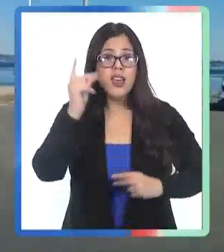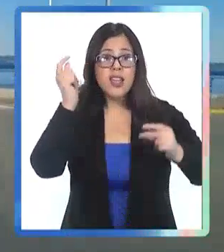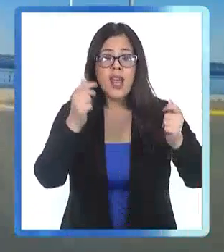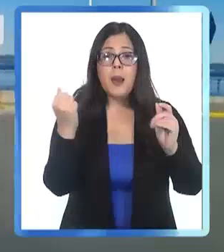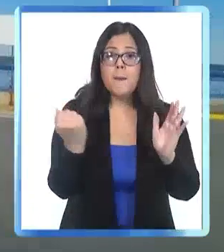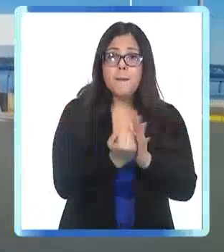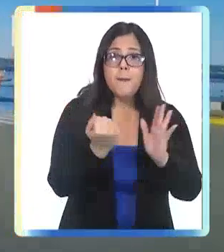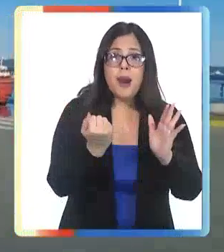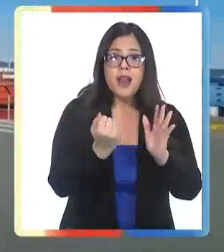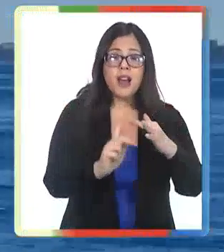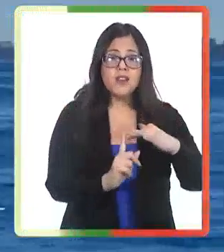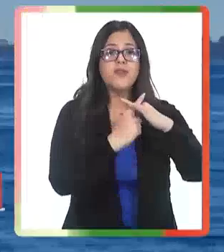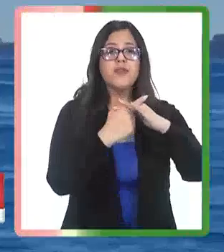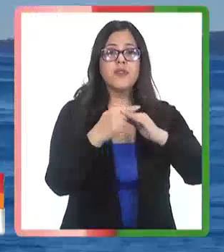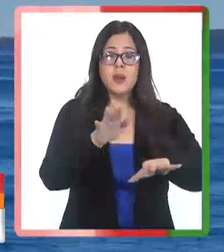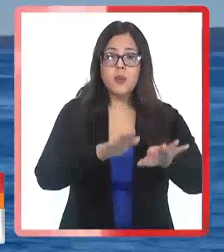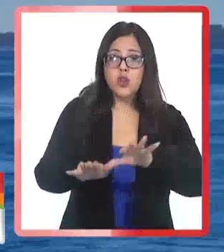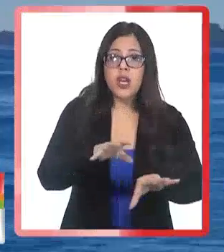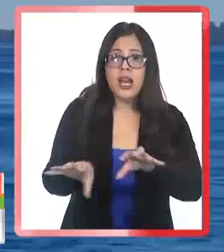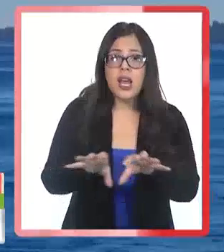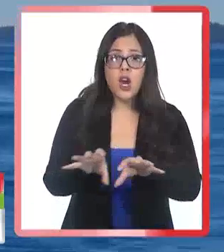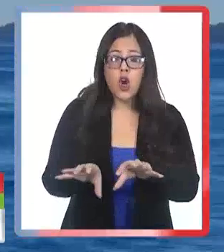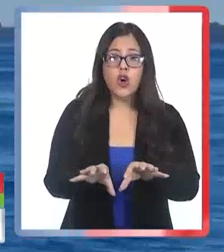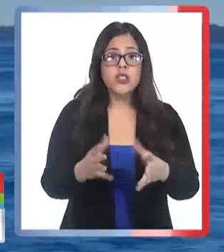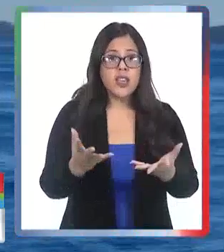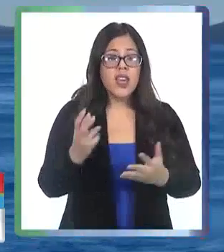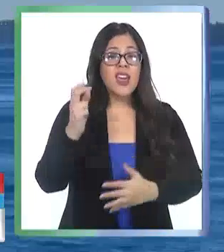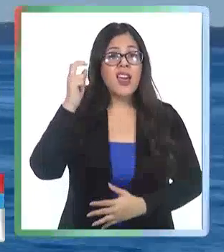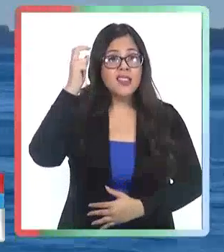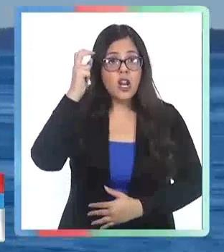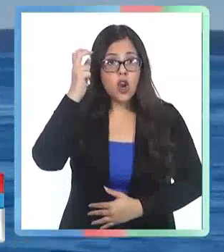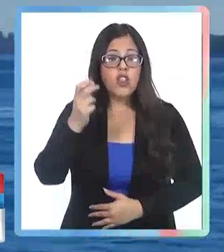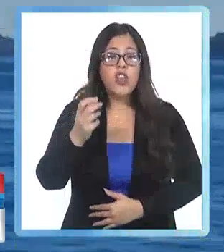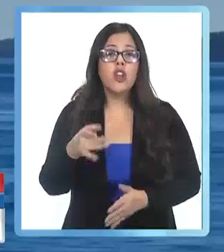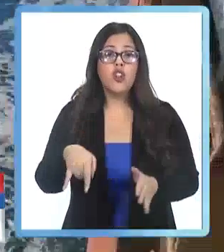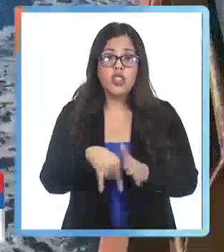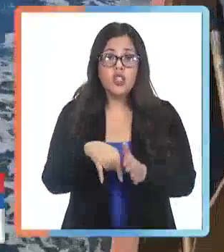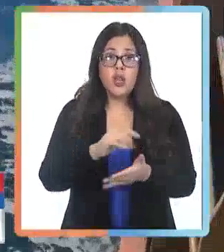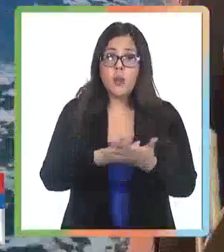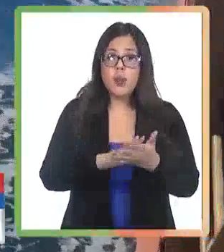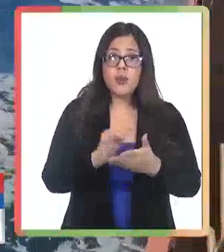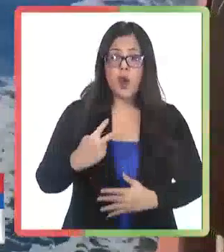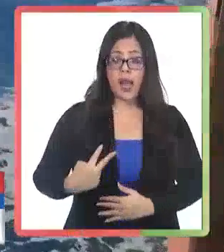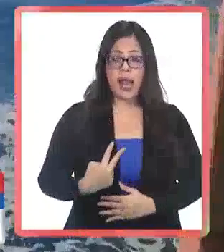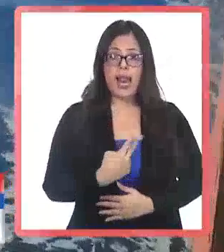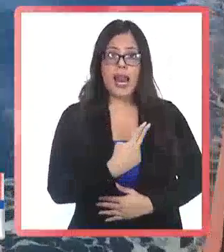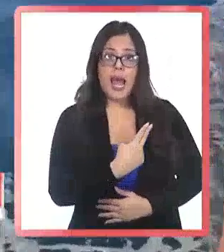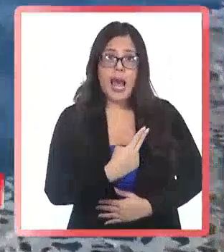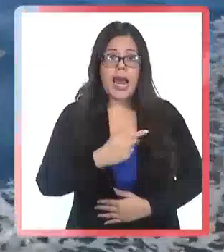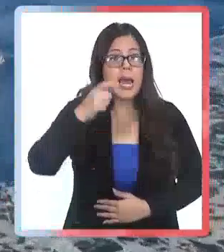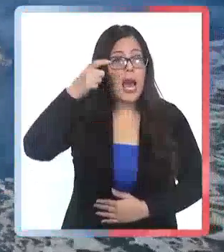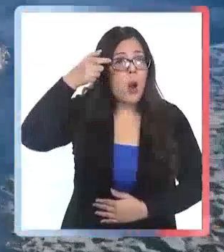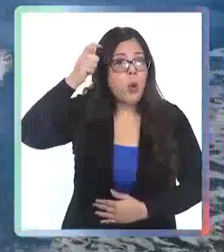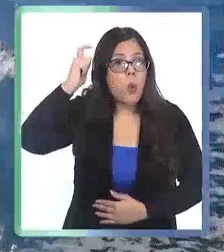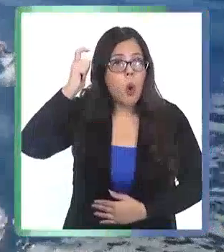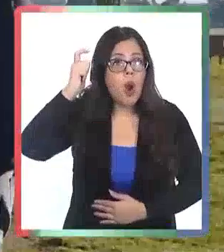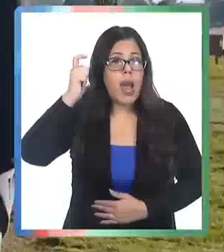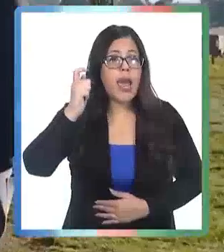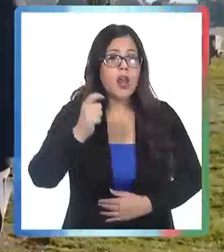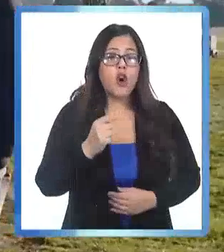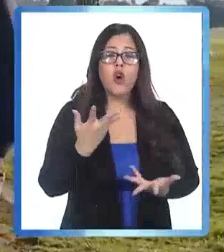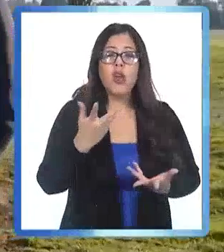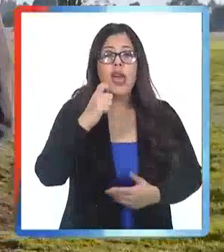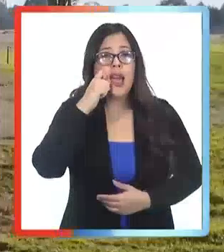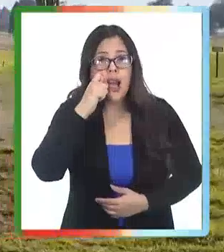Crear una marca con sello de origen que proteja los productos derivados del cordero chilote como lanas, cueros, textiles y cortes